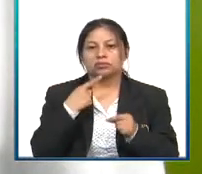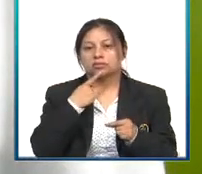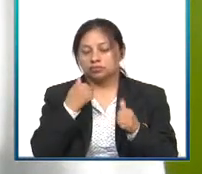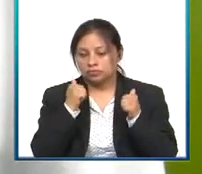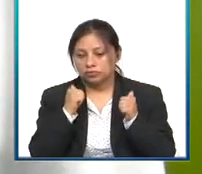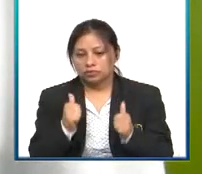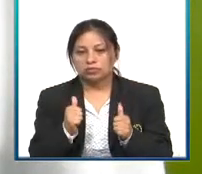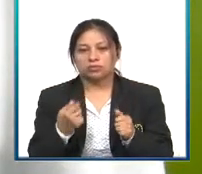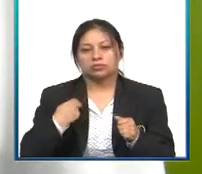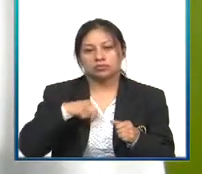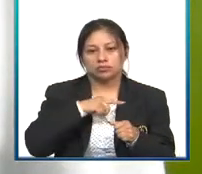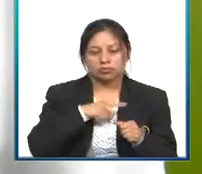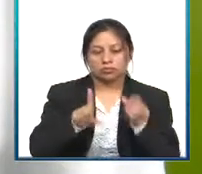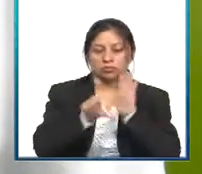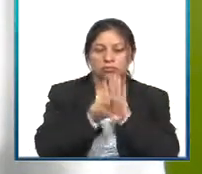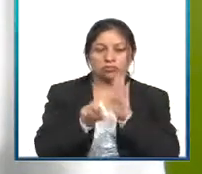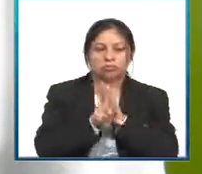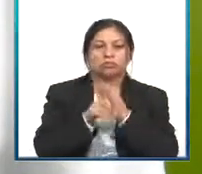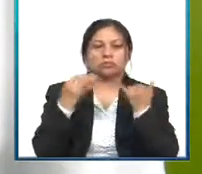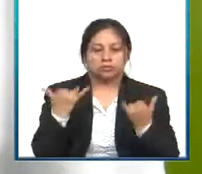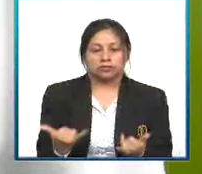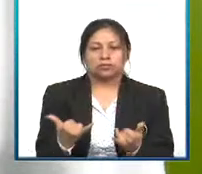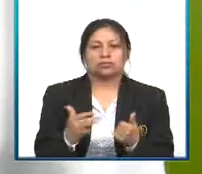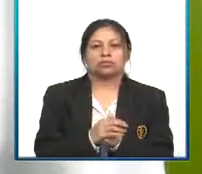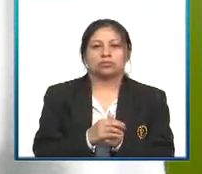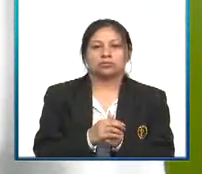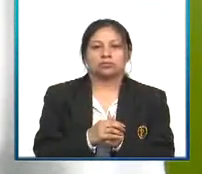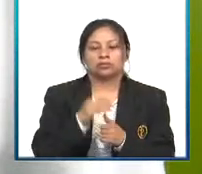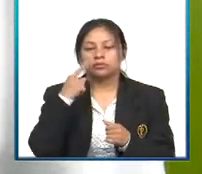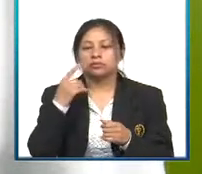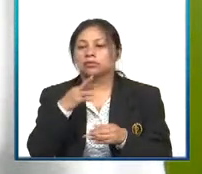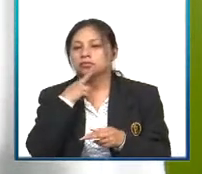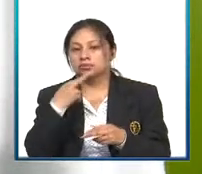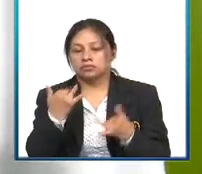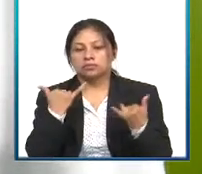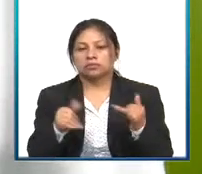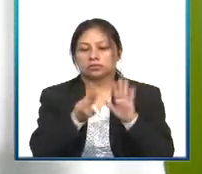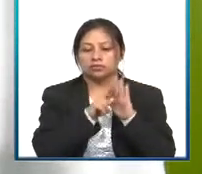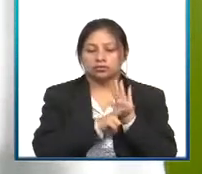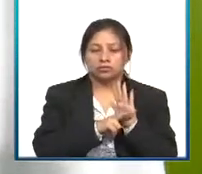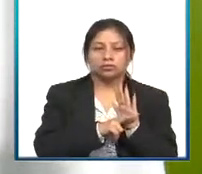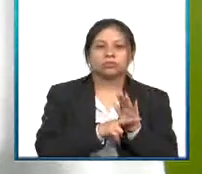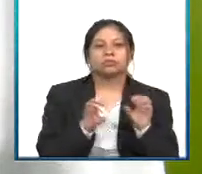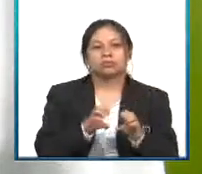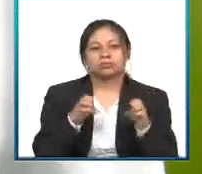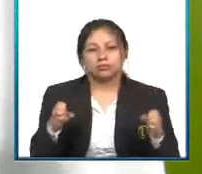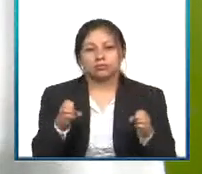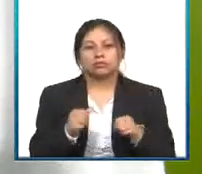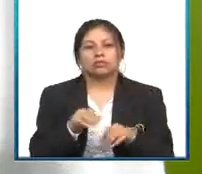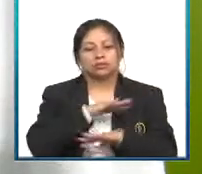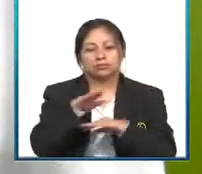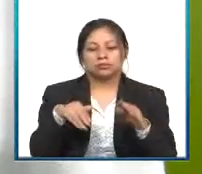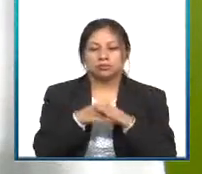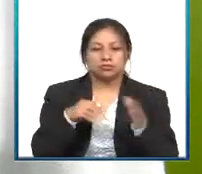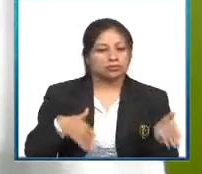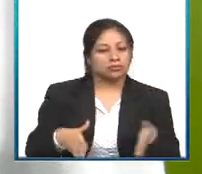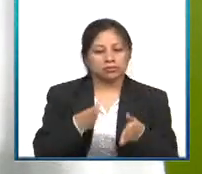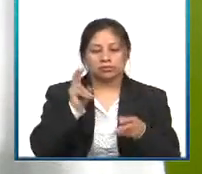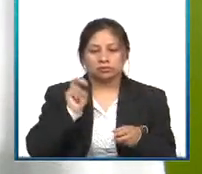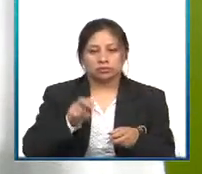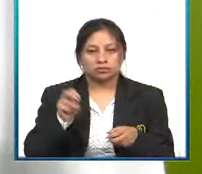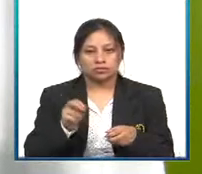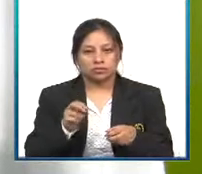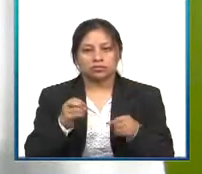ventaja es que sobre esta ley ya el Ejecutivo ha sancionado también el reglamento. Entonces tenemos todo el andamiaje necesario